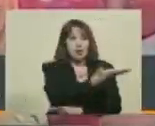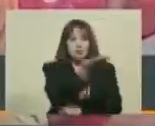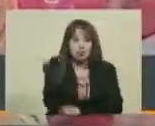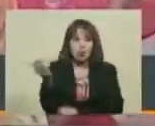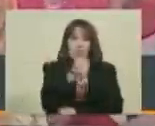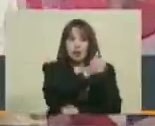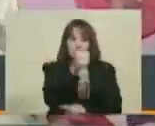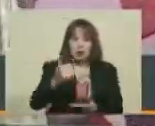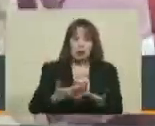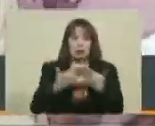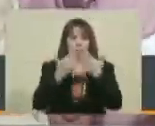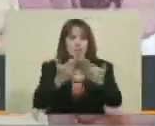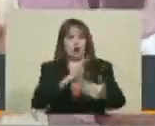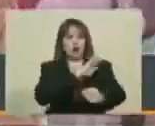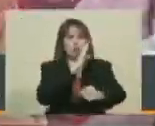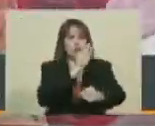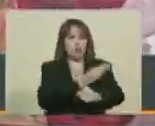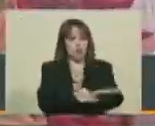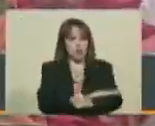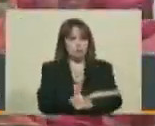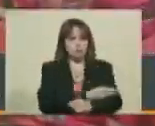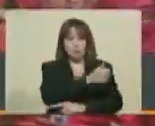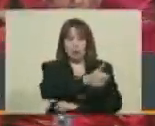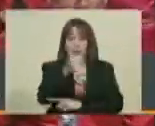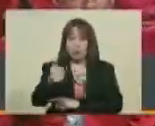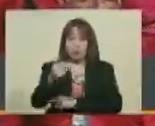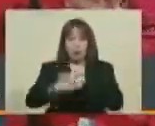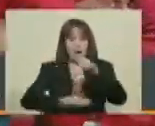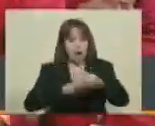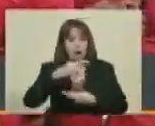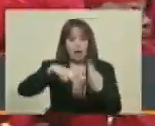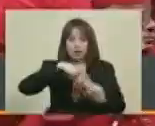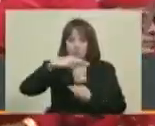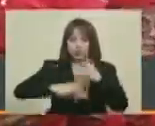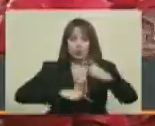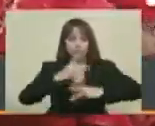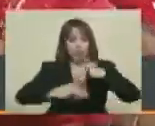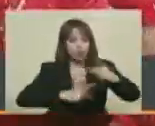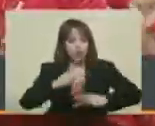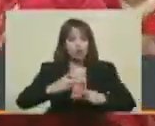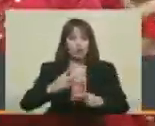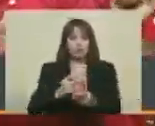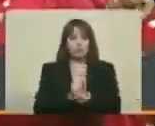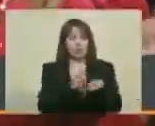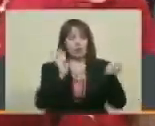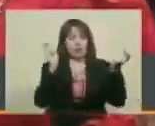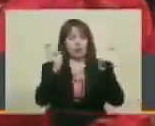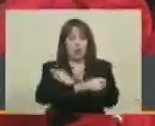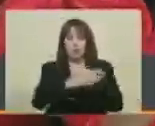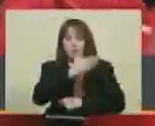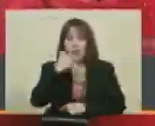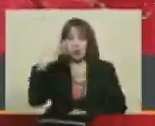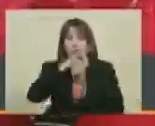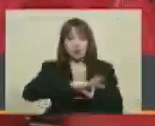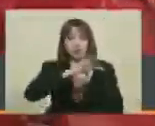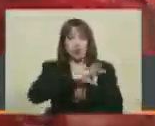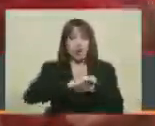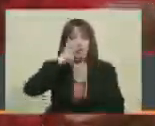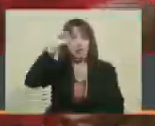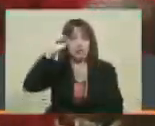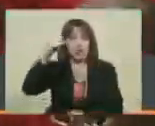les entrego el poder en sus manos para que hagan la revolución productiva y una transformación socialista de PDVSA.